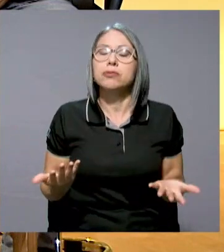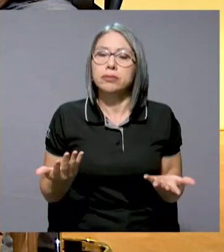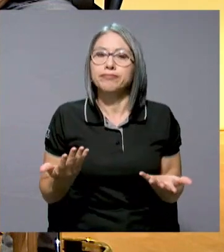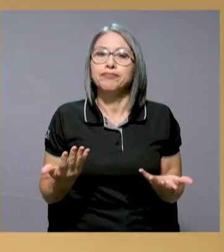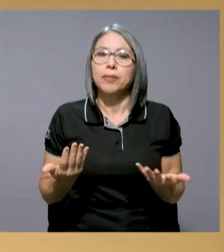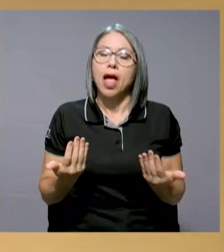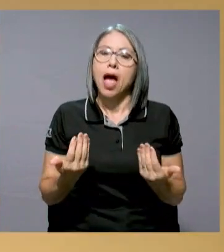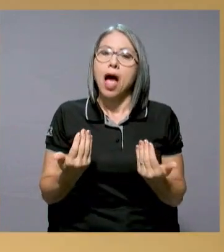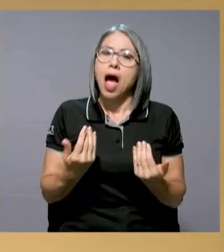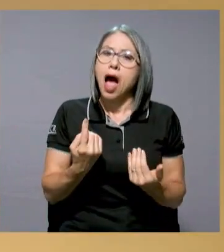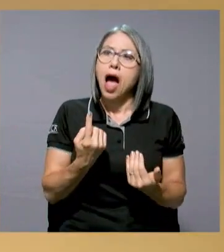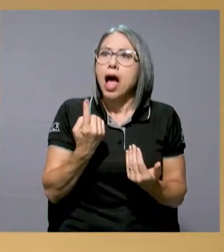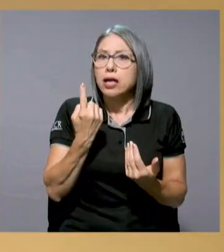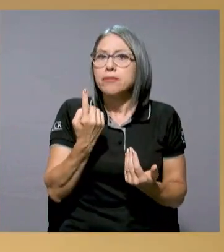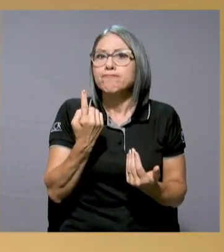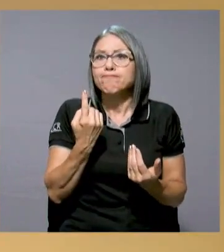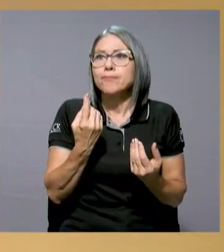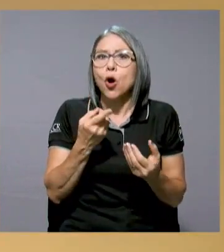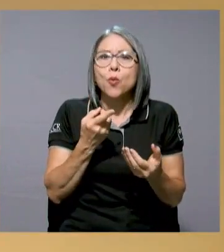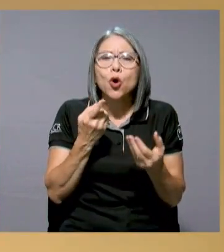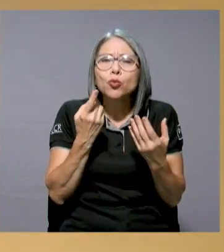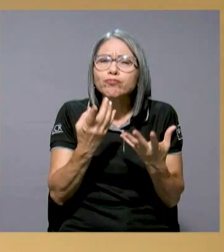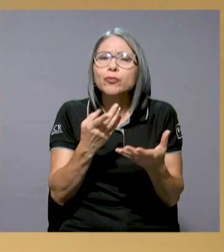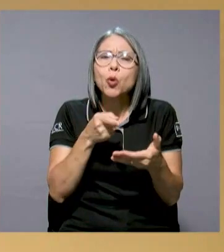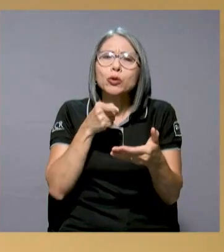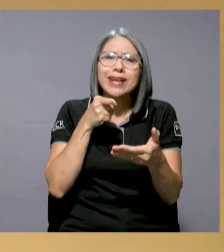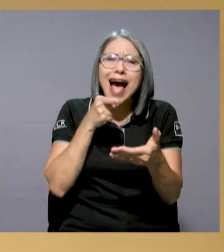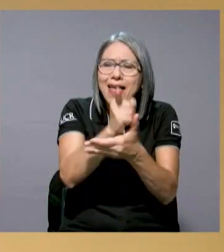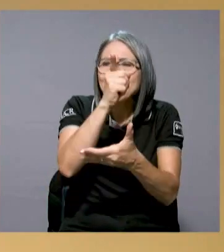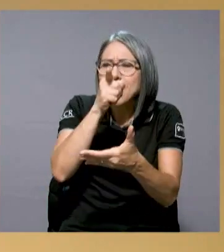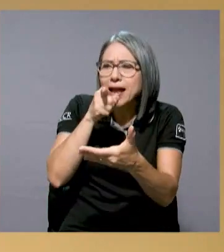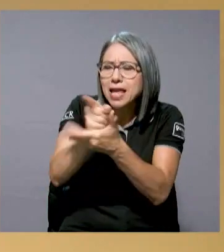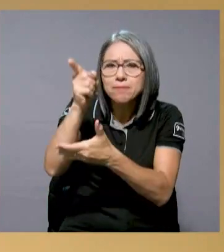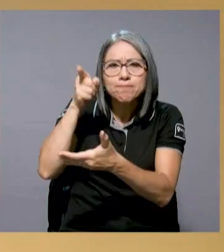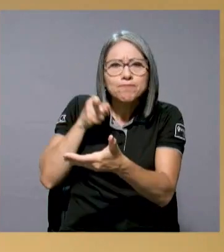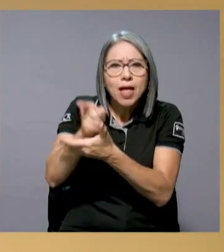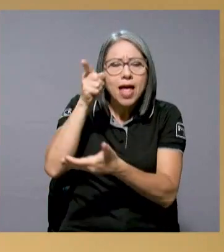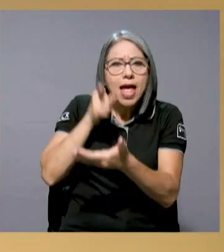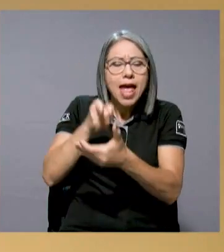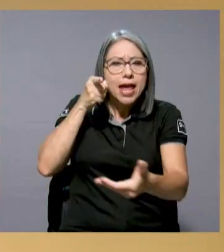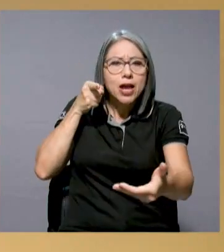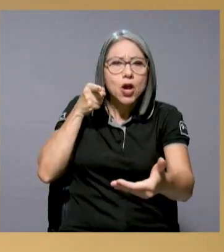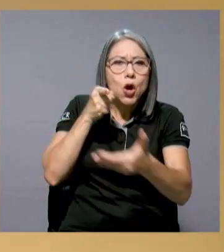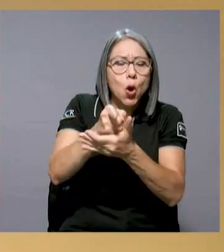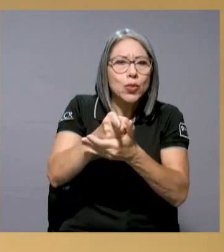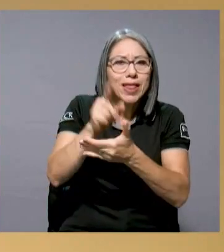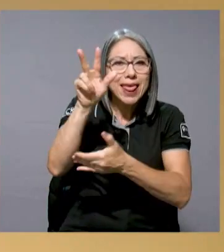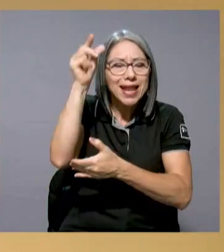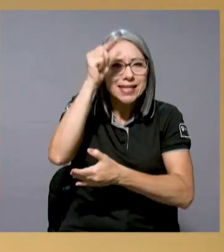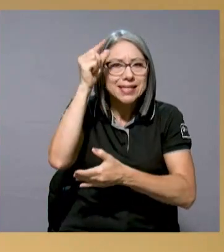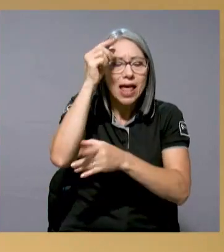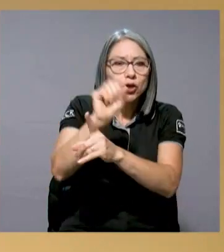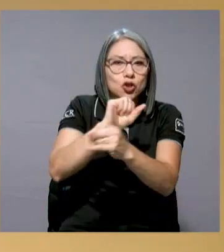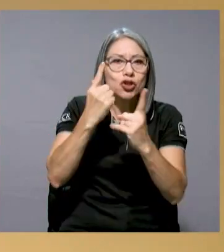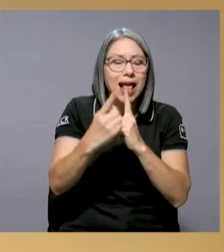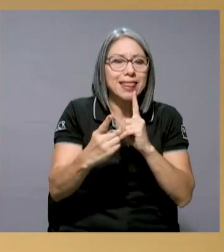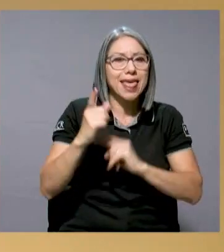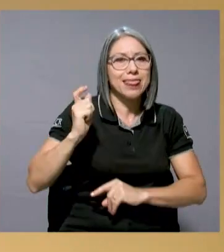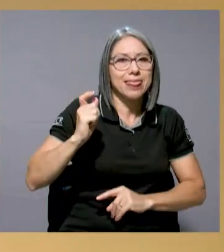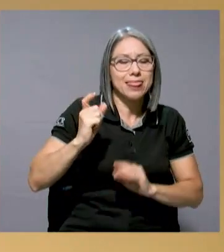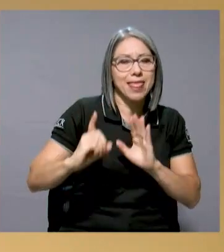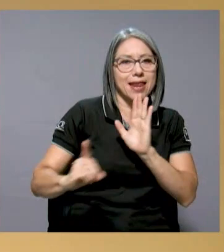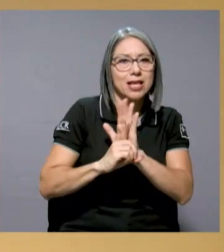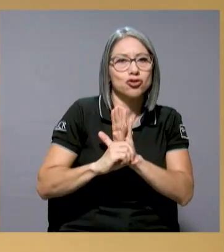hay un ataque sistemático en contra del Estado Social de Derecho y la institucionalidad pública,